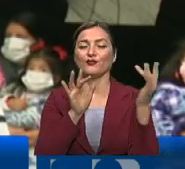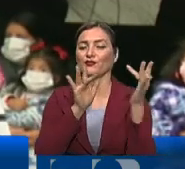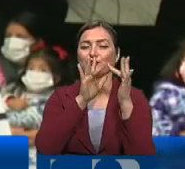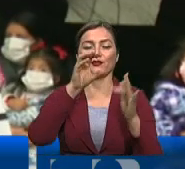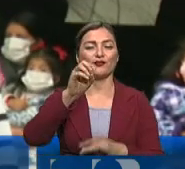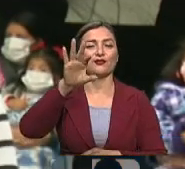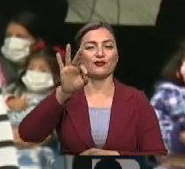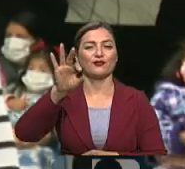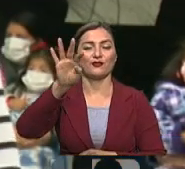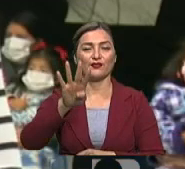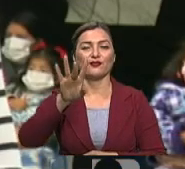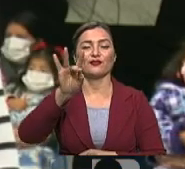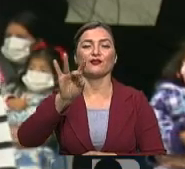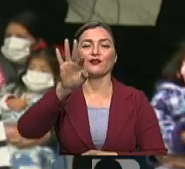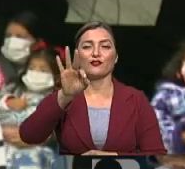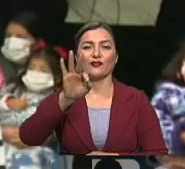el